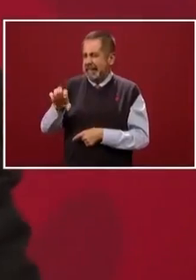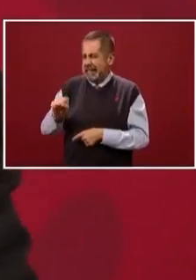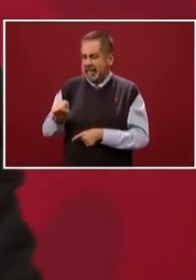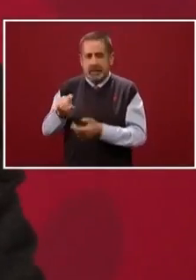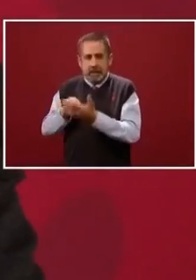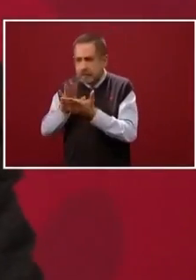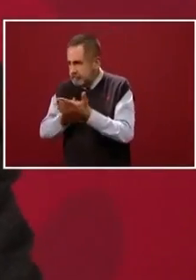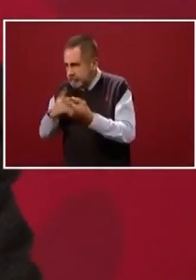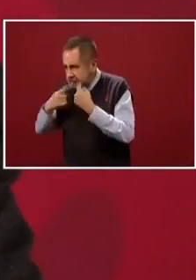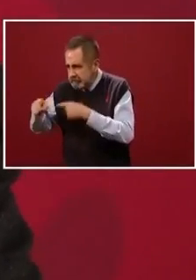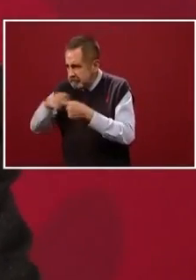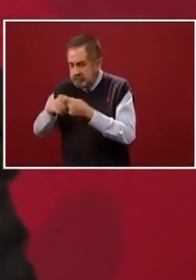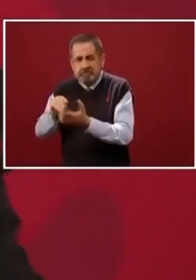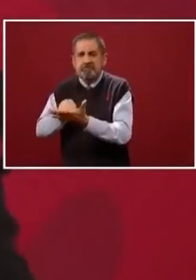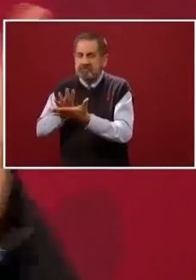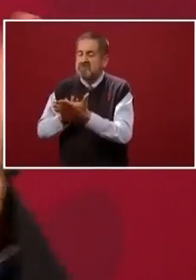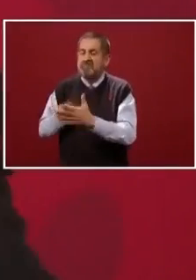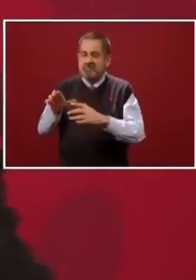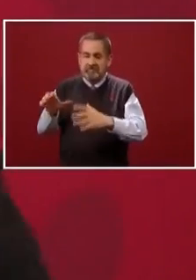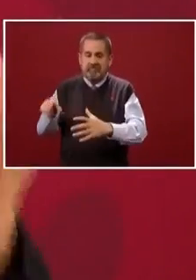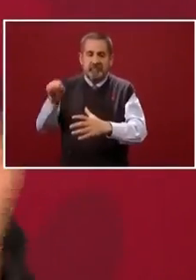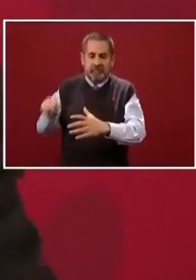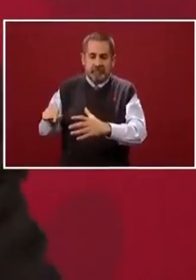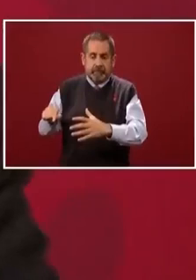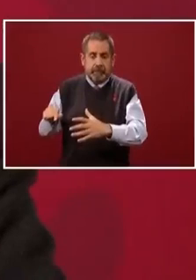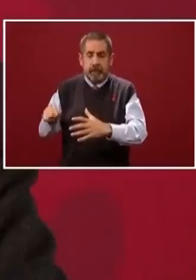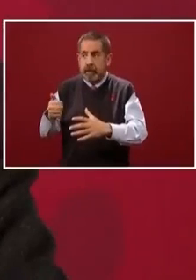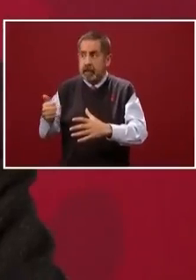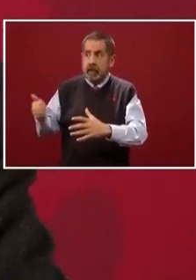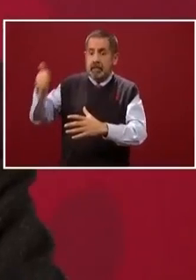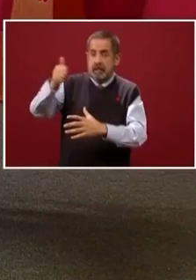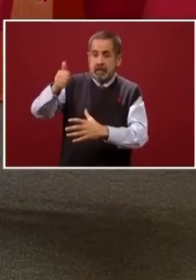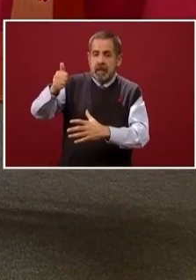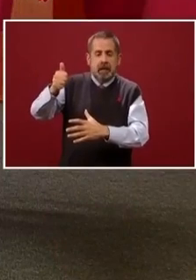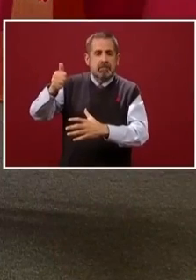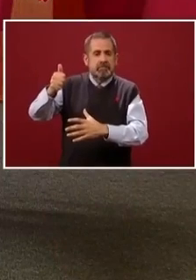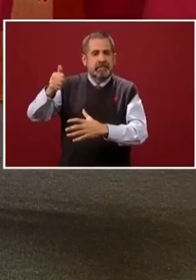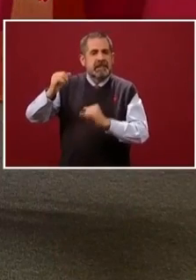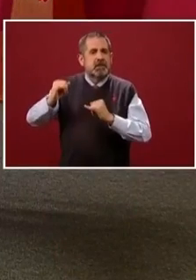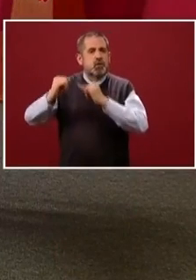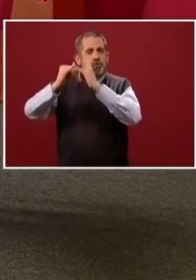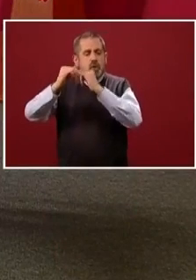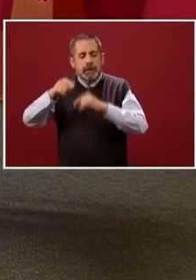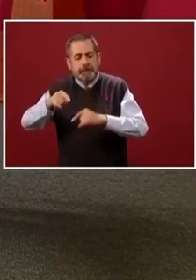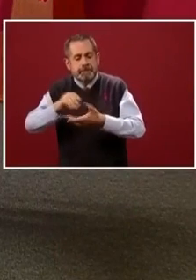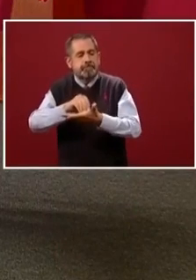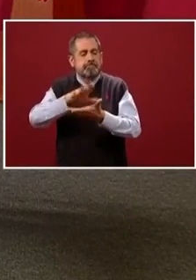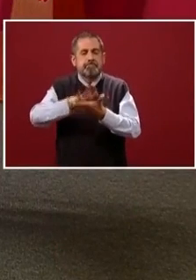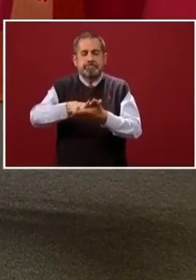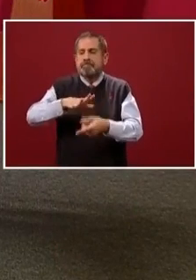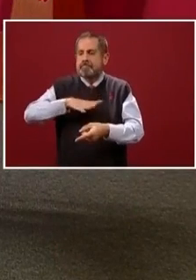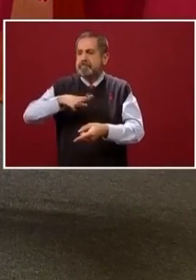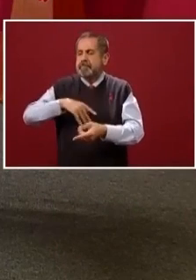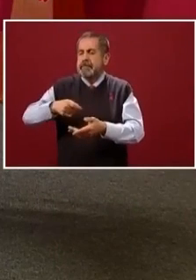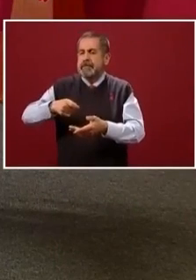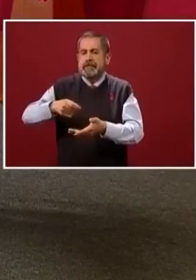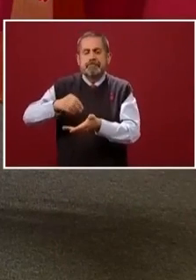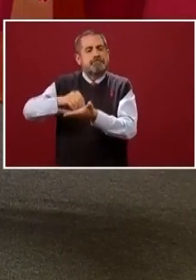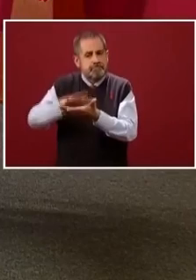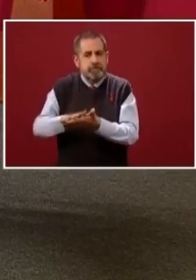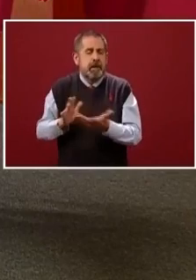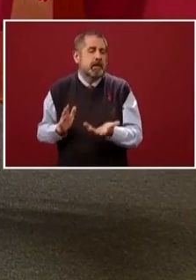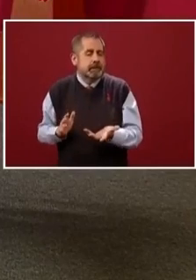ratificadas por el nivel superior de las dependencias de la administración pública,